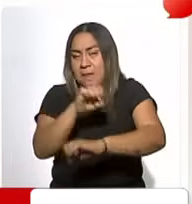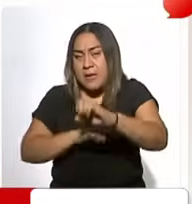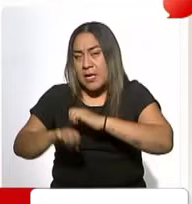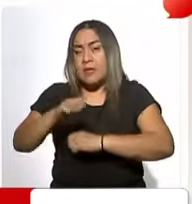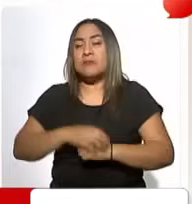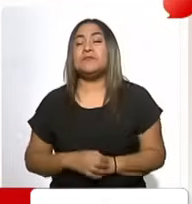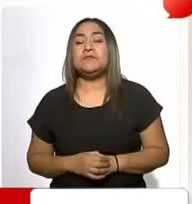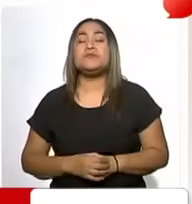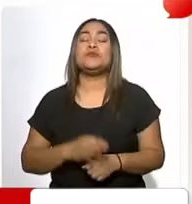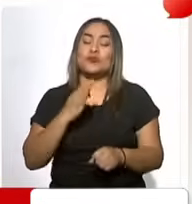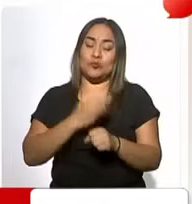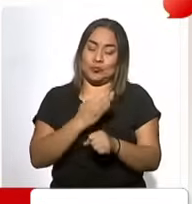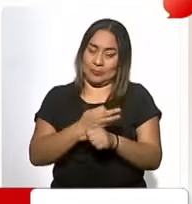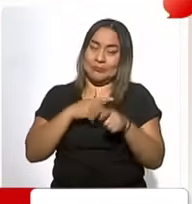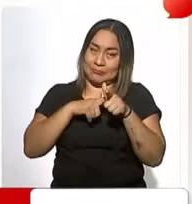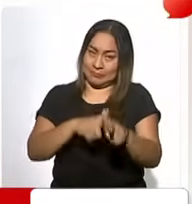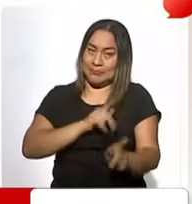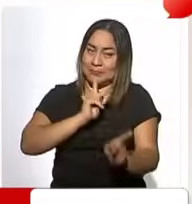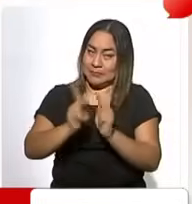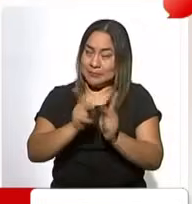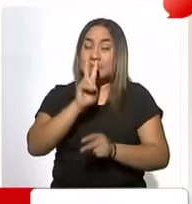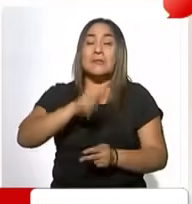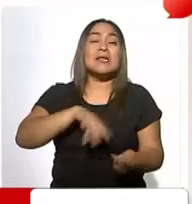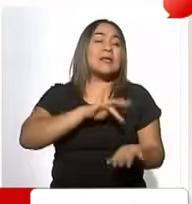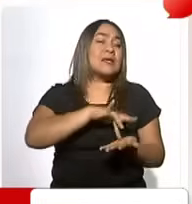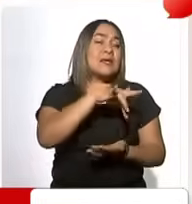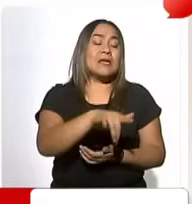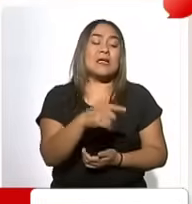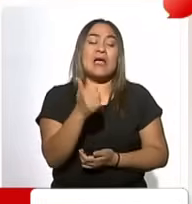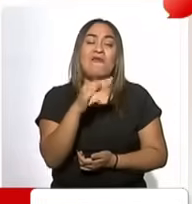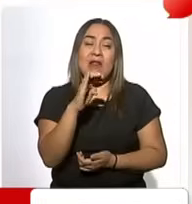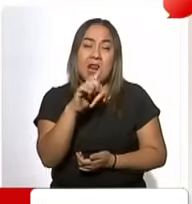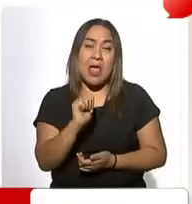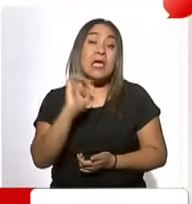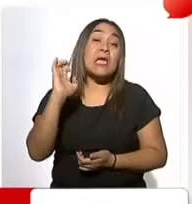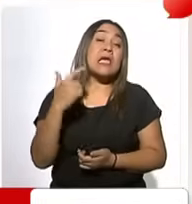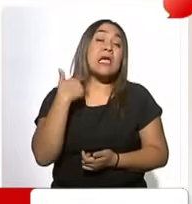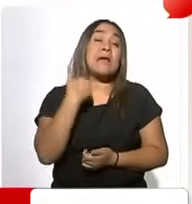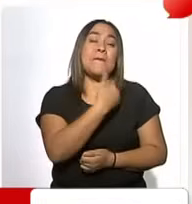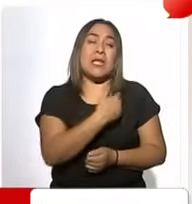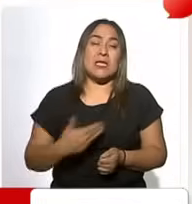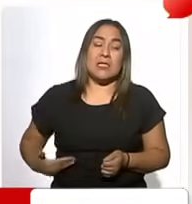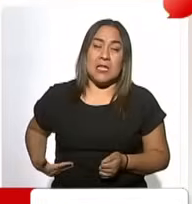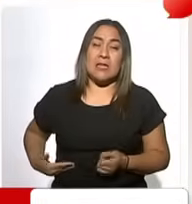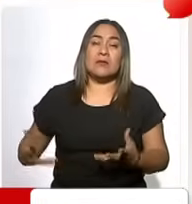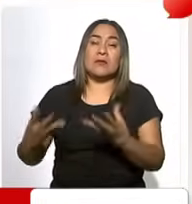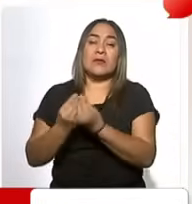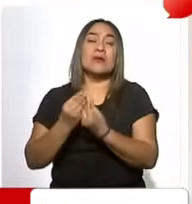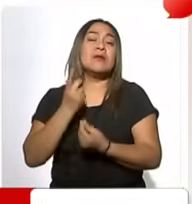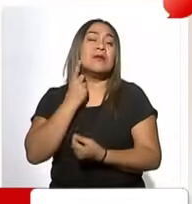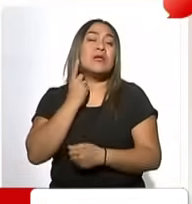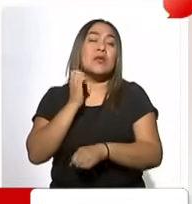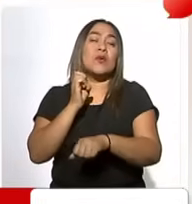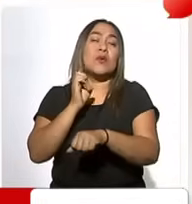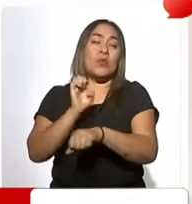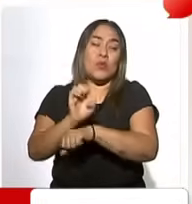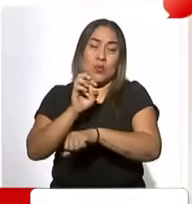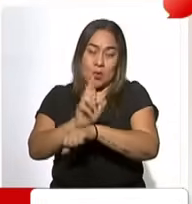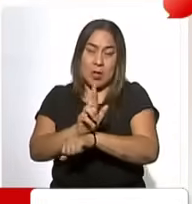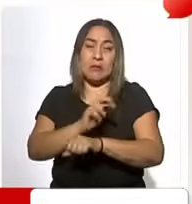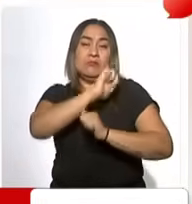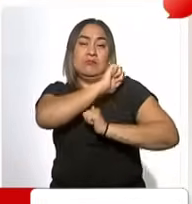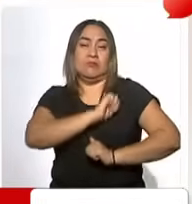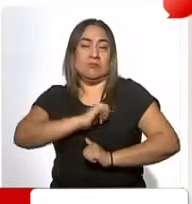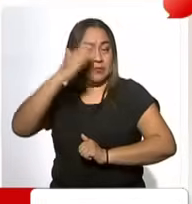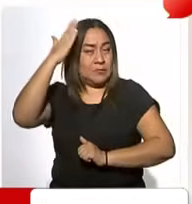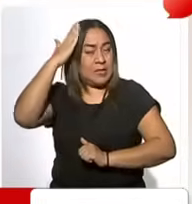vamos a seguir hablando de esto y agradecemos a Gabriela rivad neera expresidenta del parlamento ecuatoriano y dirigente de revolución ciudadana